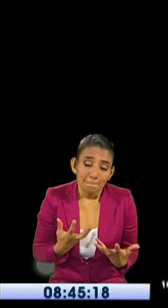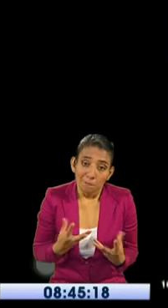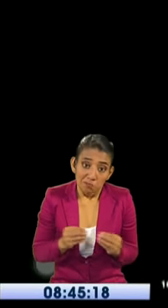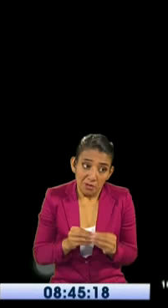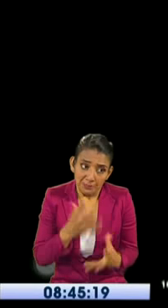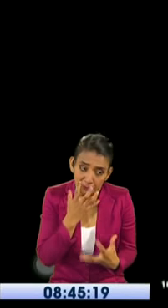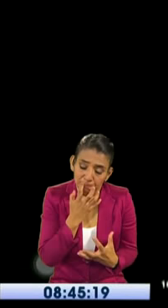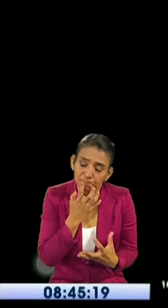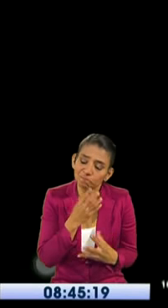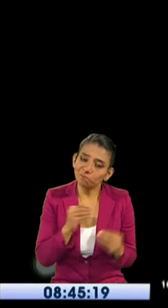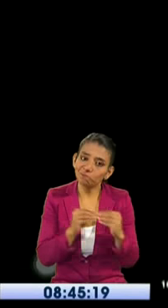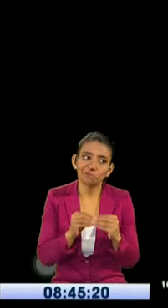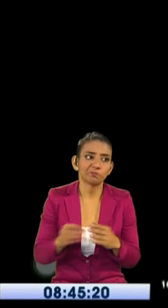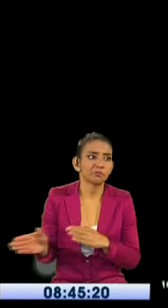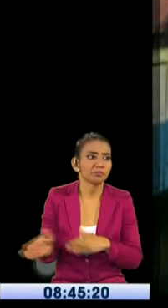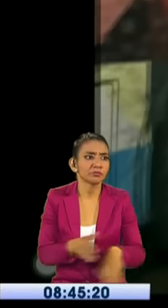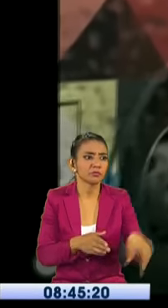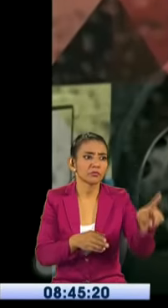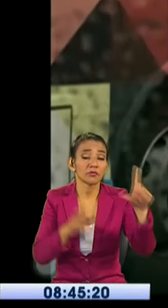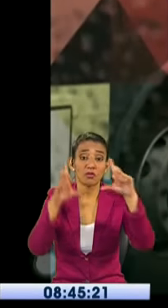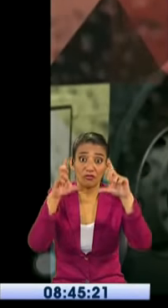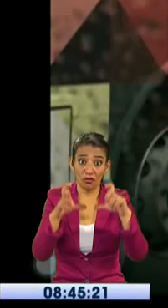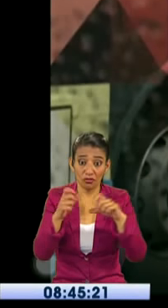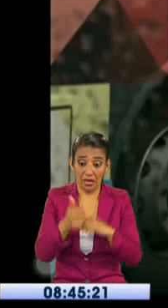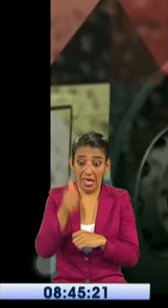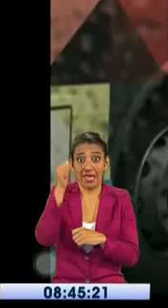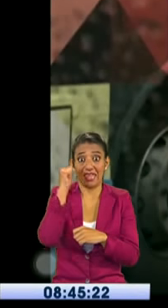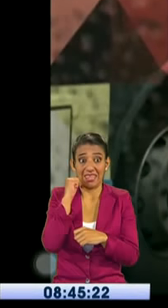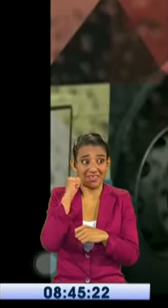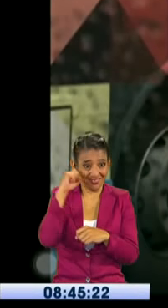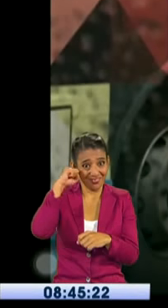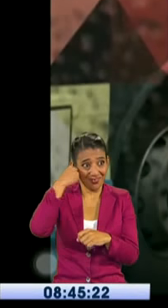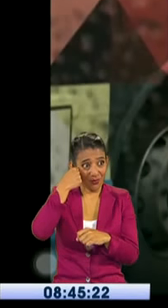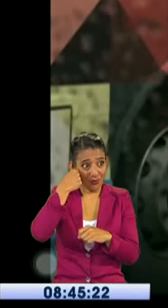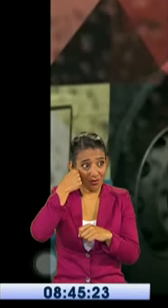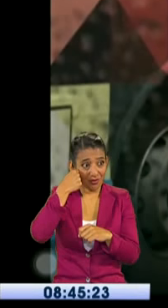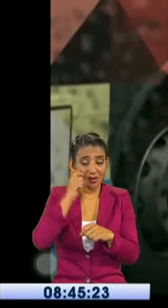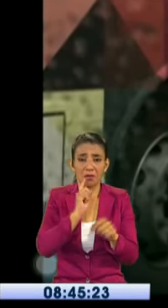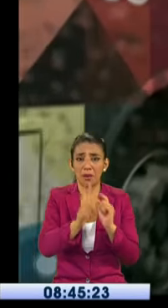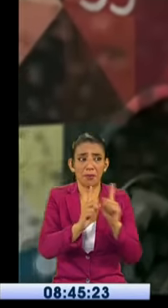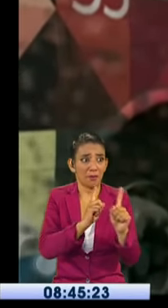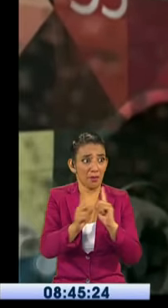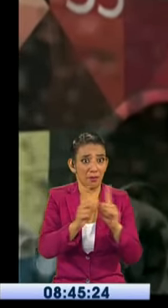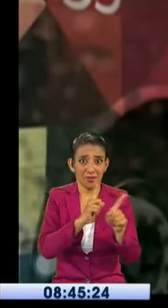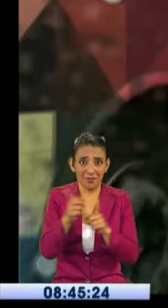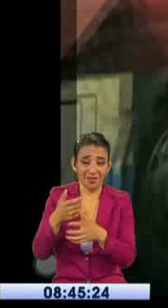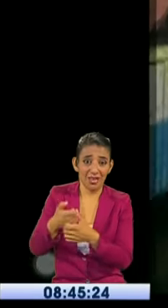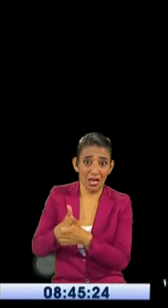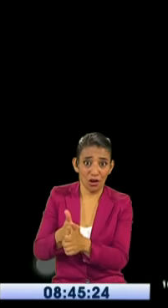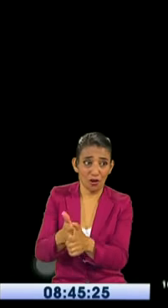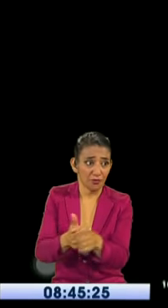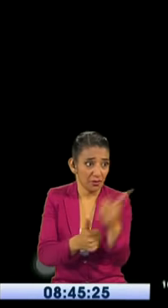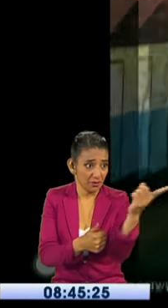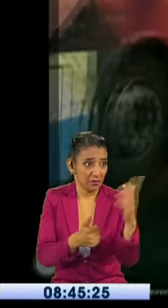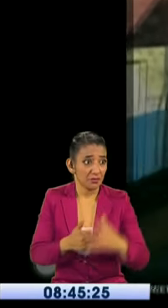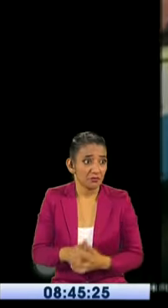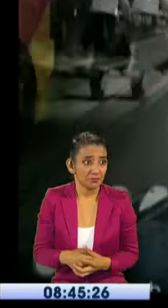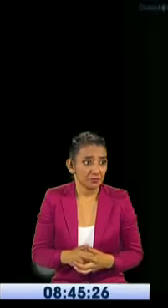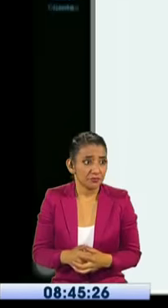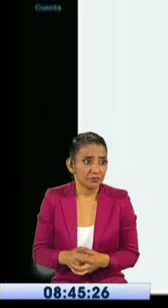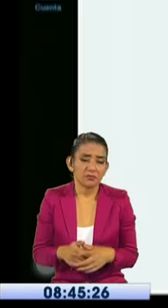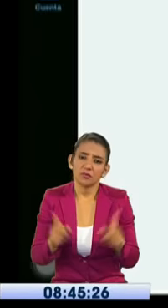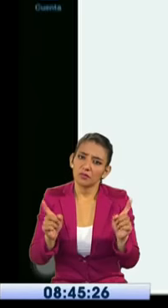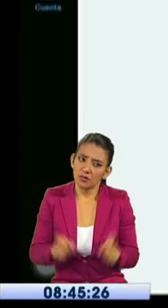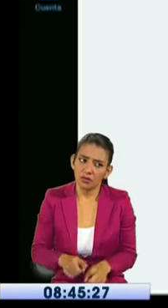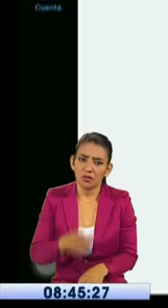porque me indigno. Esta fotito que ayer circuló a lo largo de todas las redes sociales que nos enviaron. Hay que tratar de